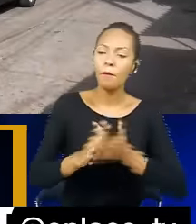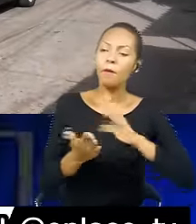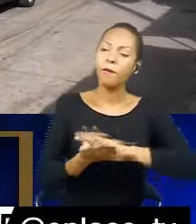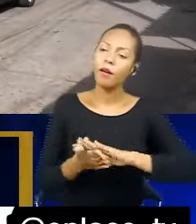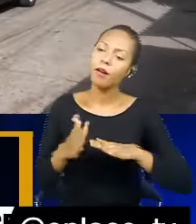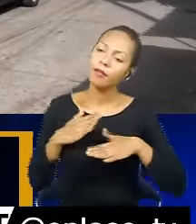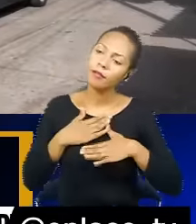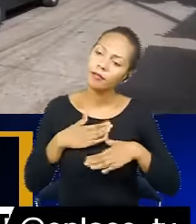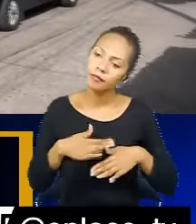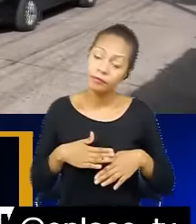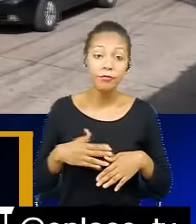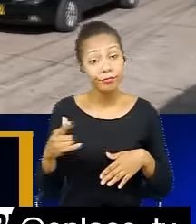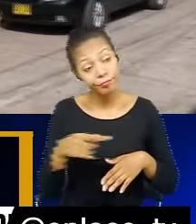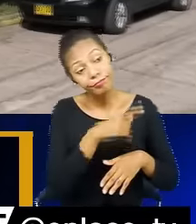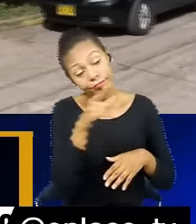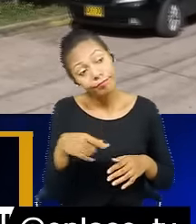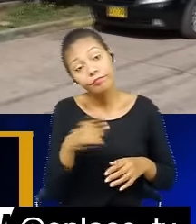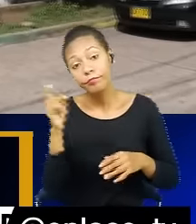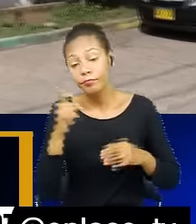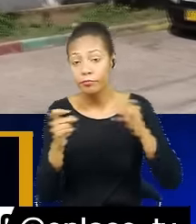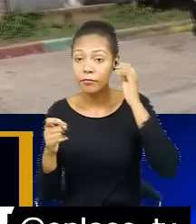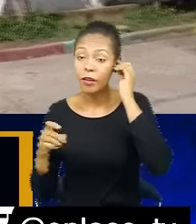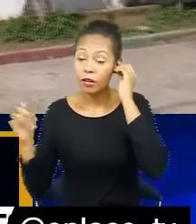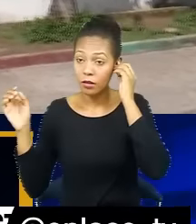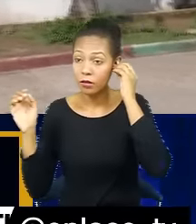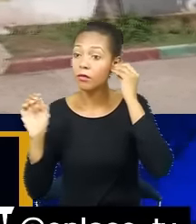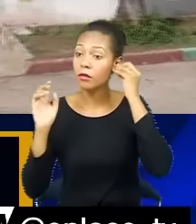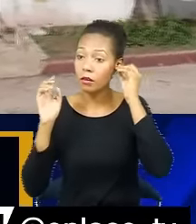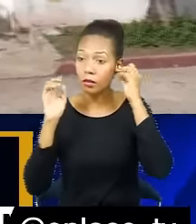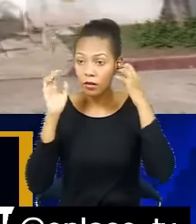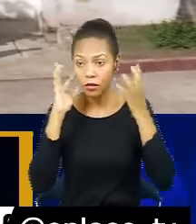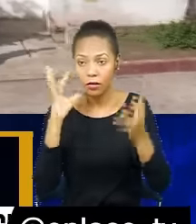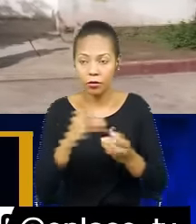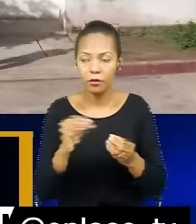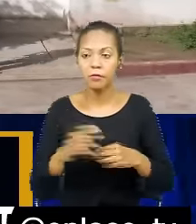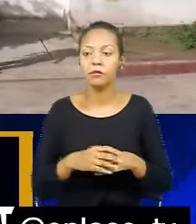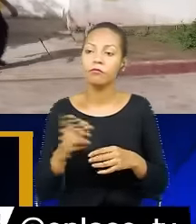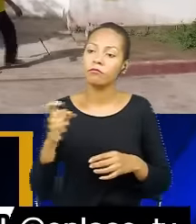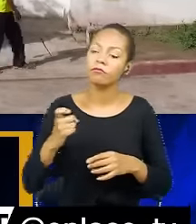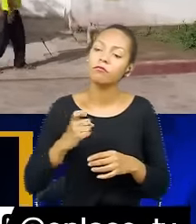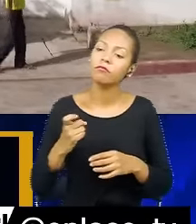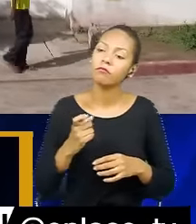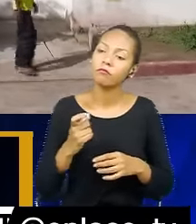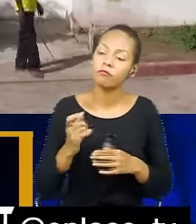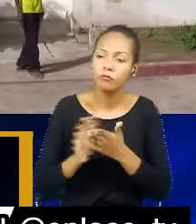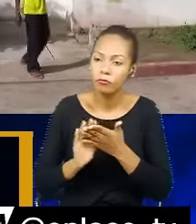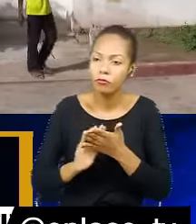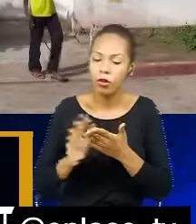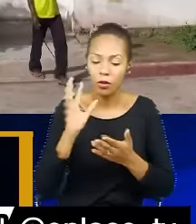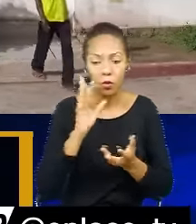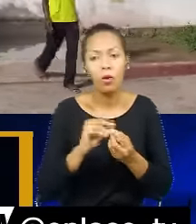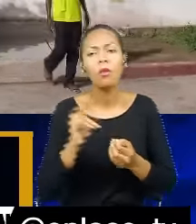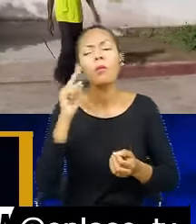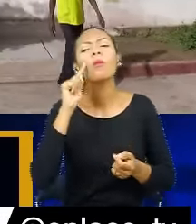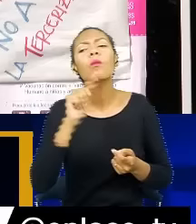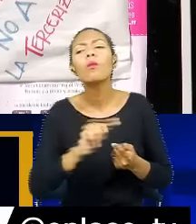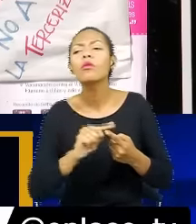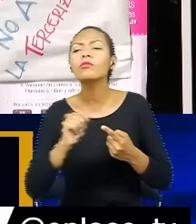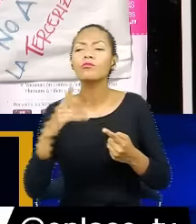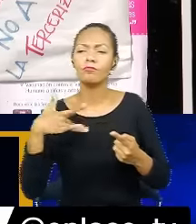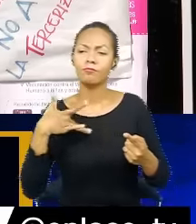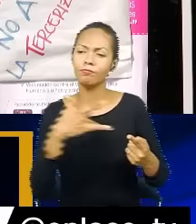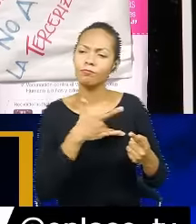paz. Nosotros realmente estamos dispuestos a conciliar y hablar y solucionar esto para la salud de todos los barranqueños.